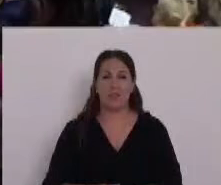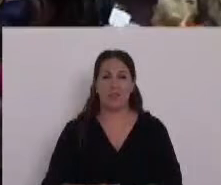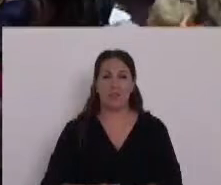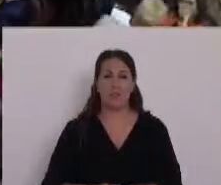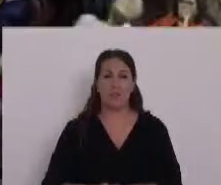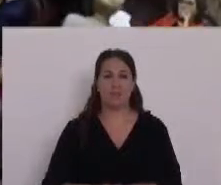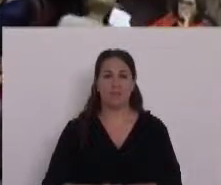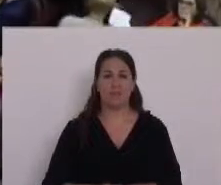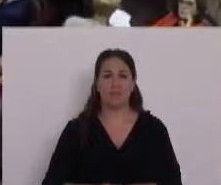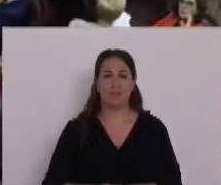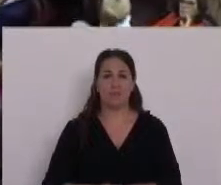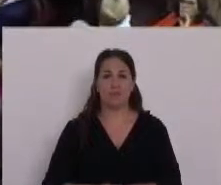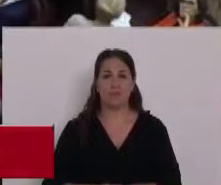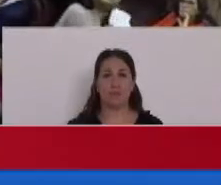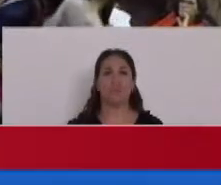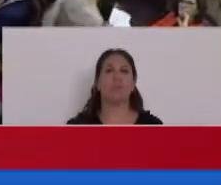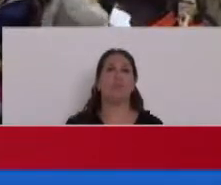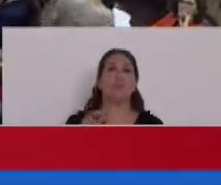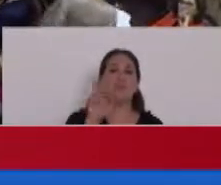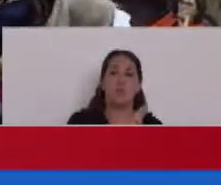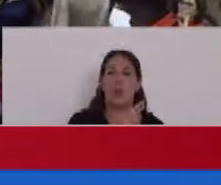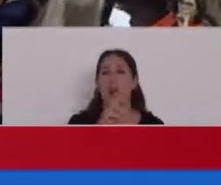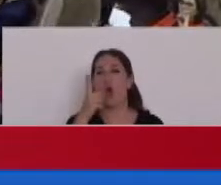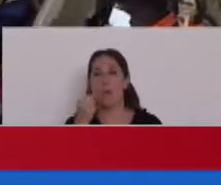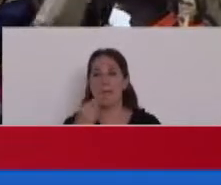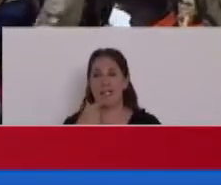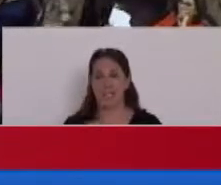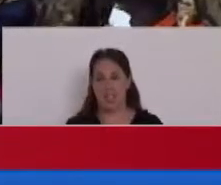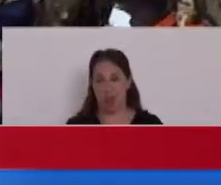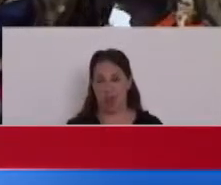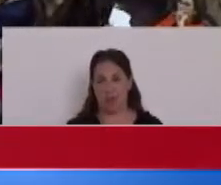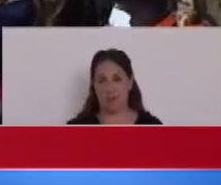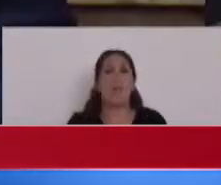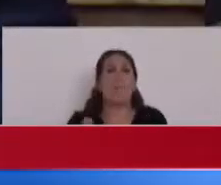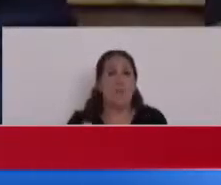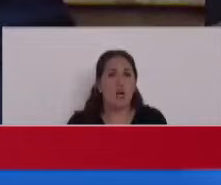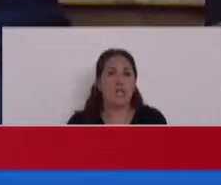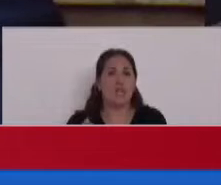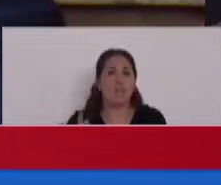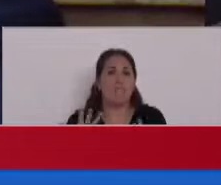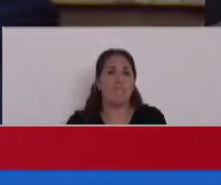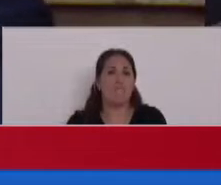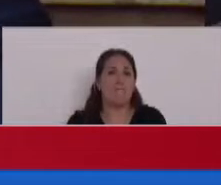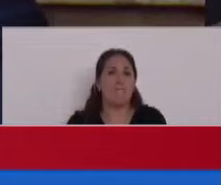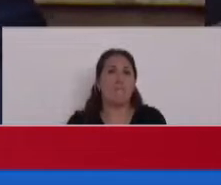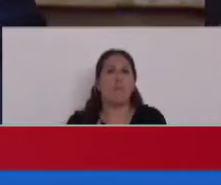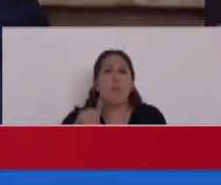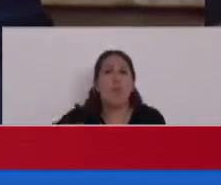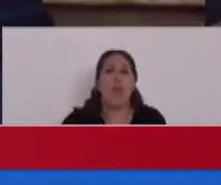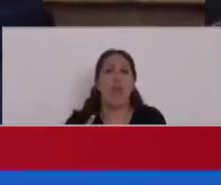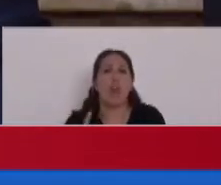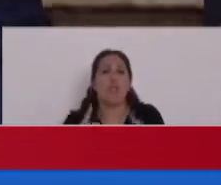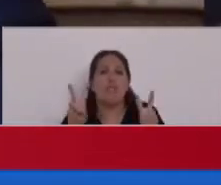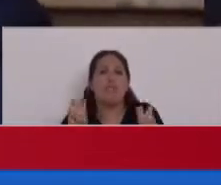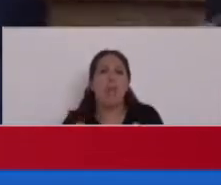era necesaria para intentar avanzar, pero es un programa muy complejo, por decir bastante complicado,